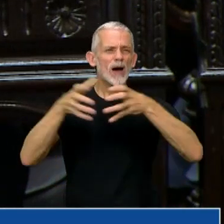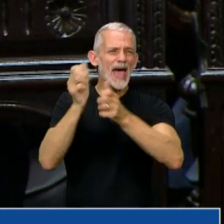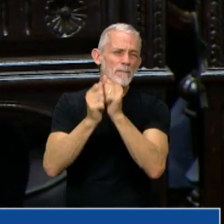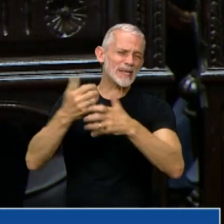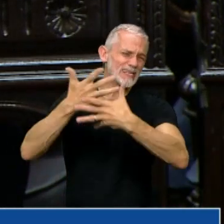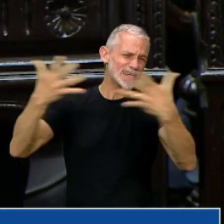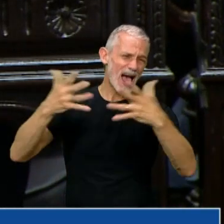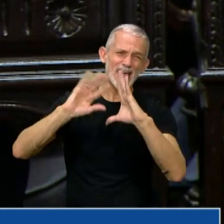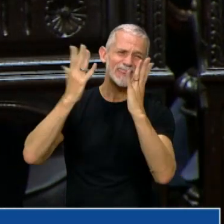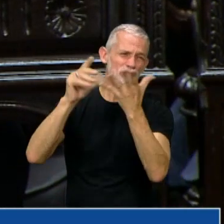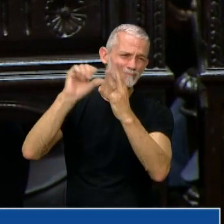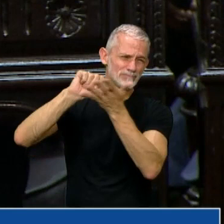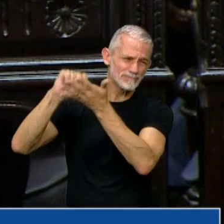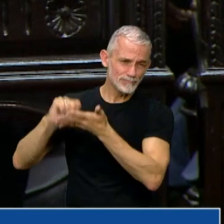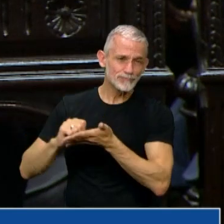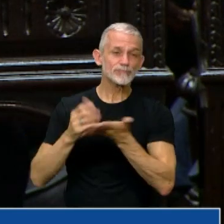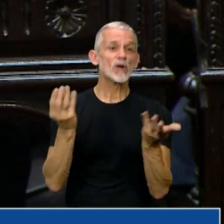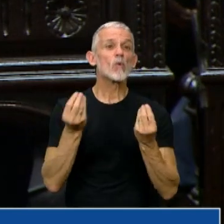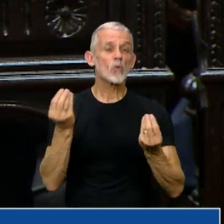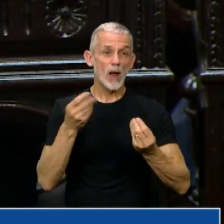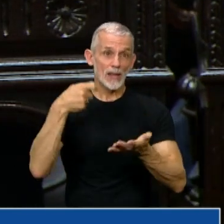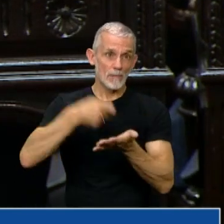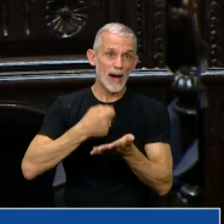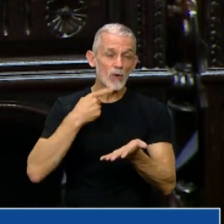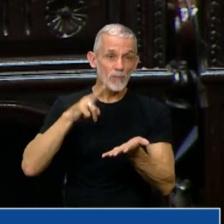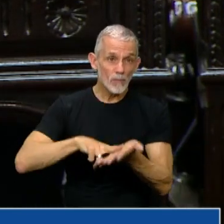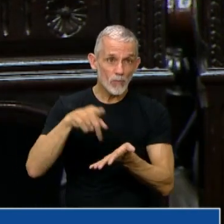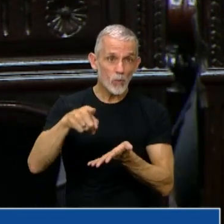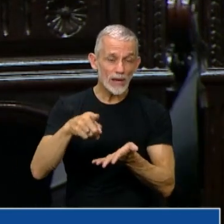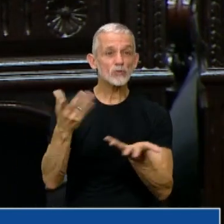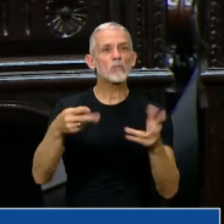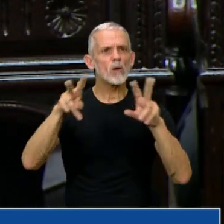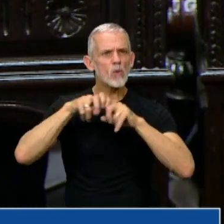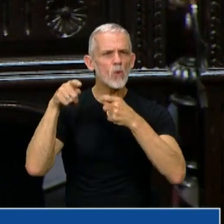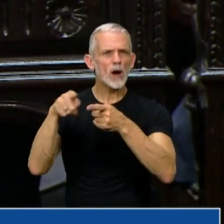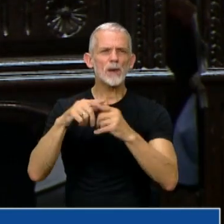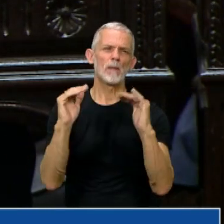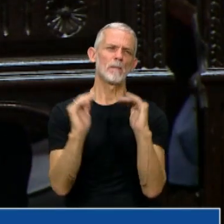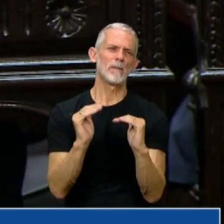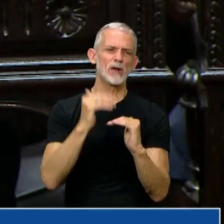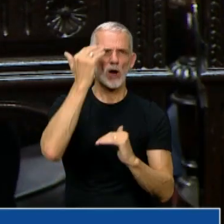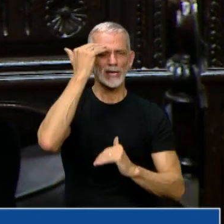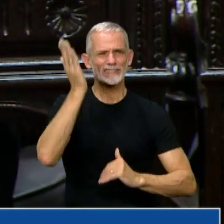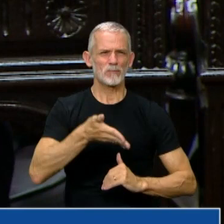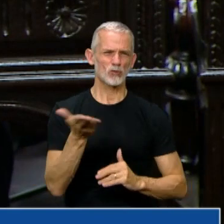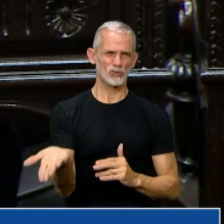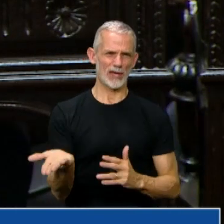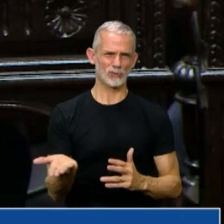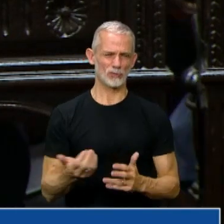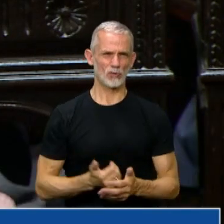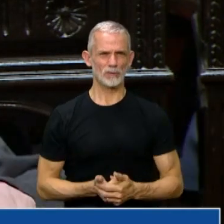multinacionales que tienen una tasa efectiva de pago del impuesto sobre las rentas inferior a 15%.